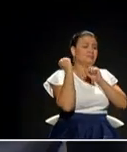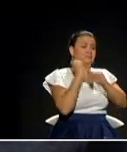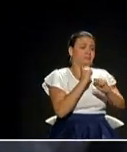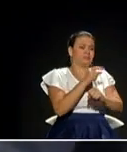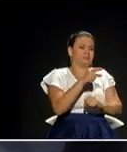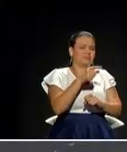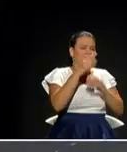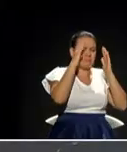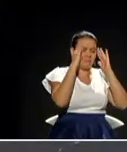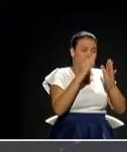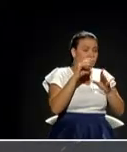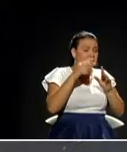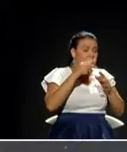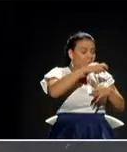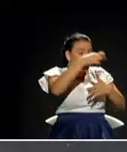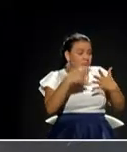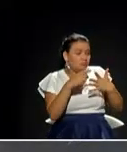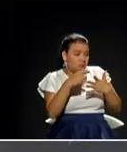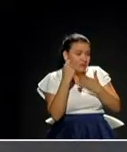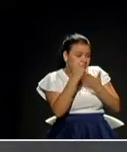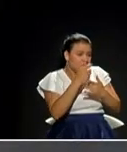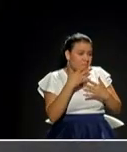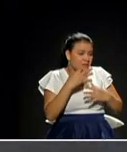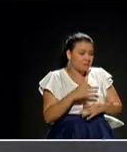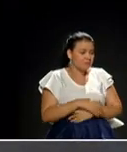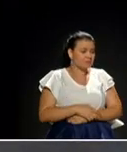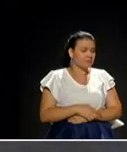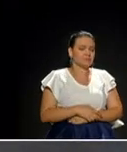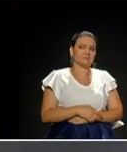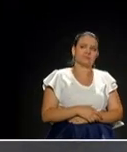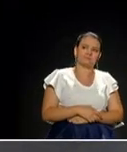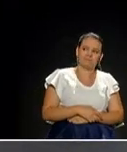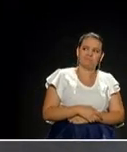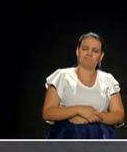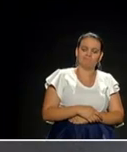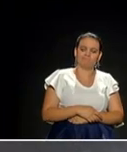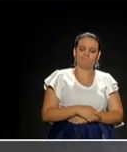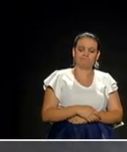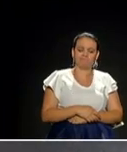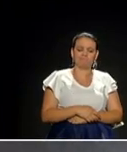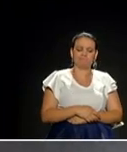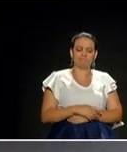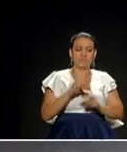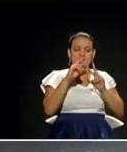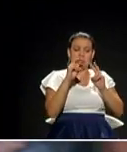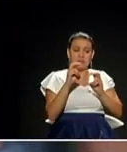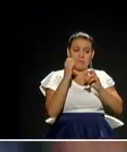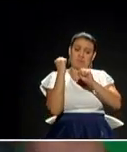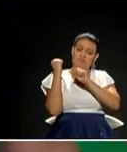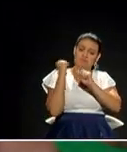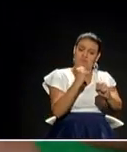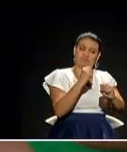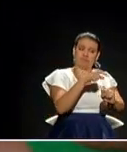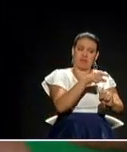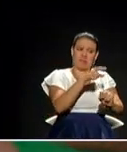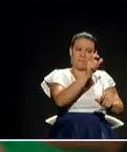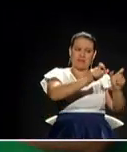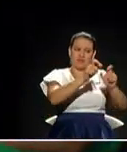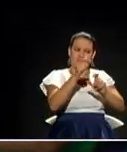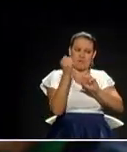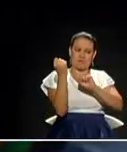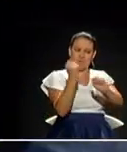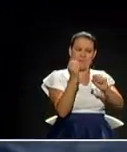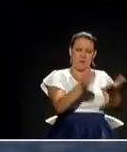as las mejores y más a ver el tema del homicidio si es preocupante obviamente porque medellín pasó de